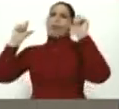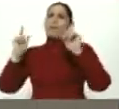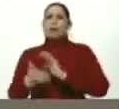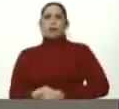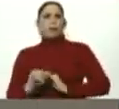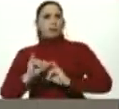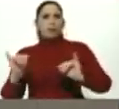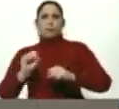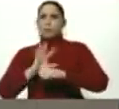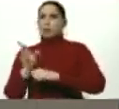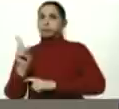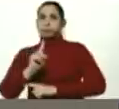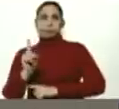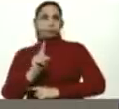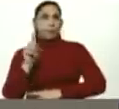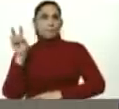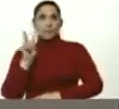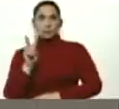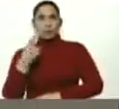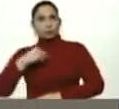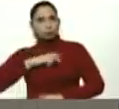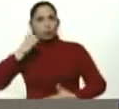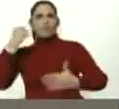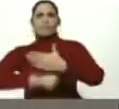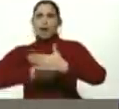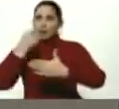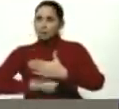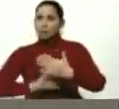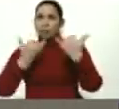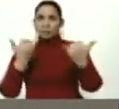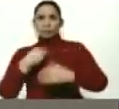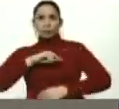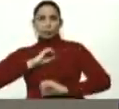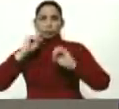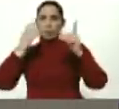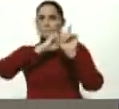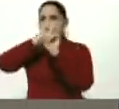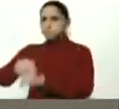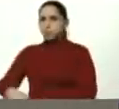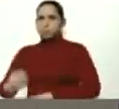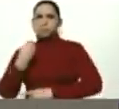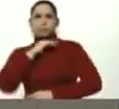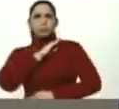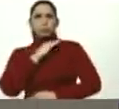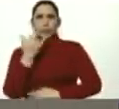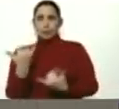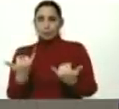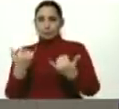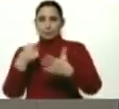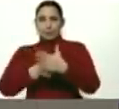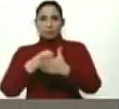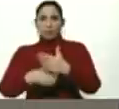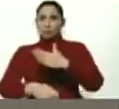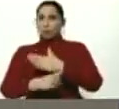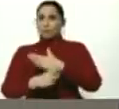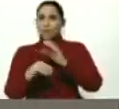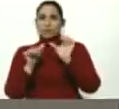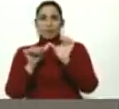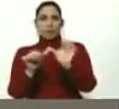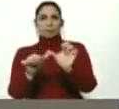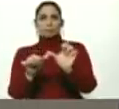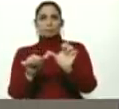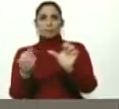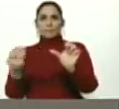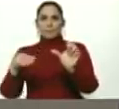del COVID-19 en Venezuela. No, estamos en batalla y vamos a lograr derrotar al virus en esta batalla, pero todavía queda